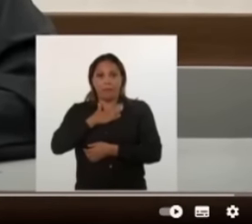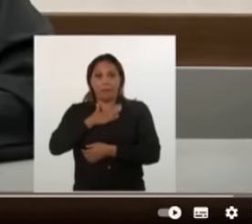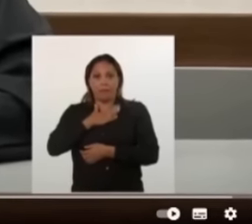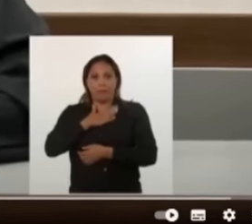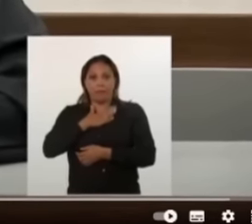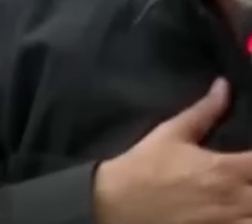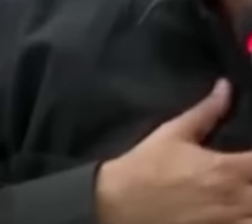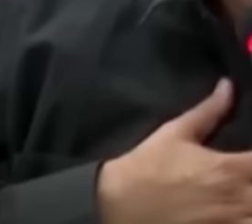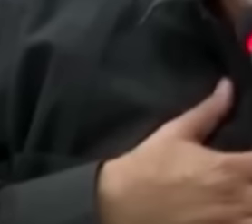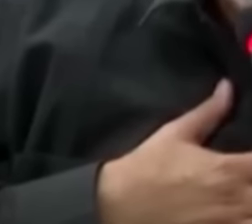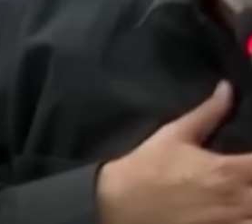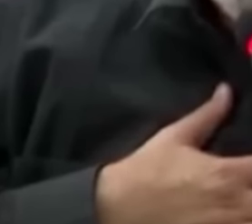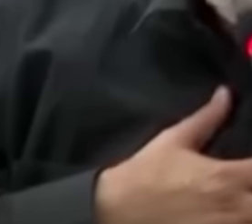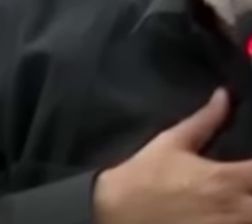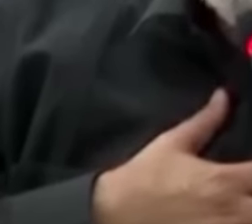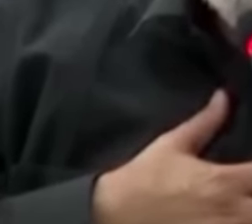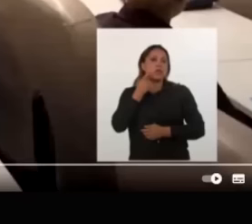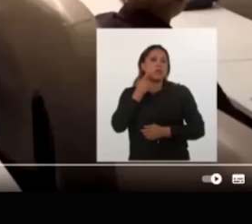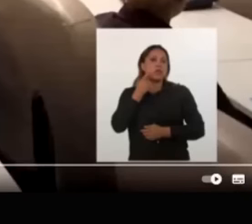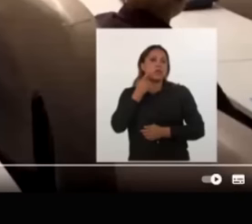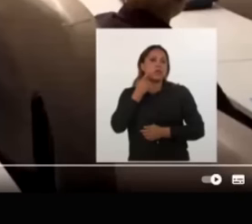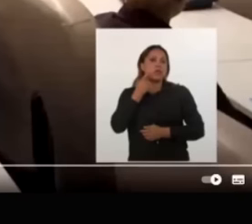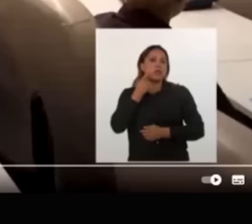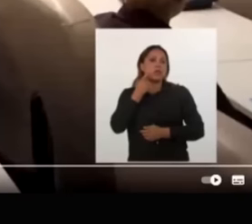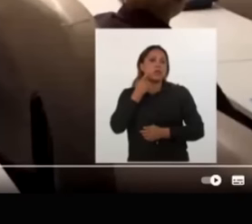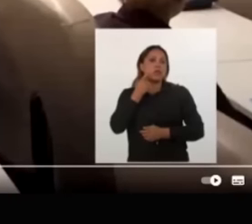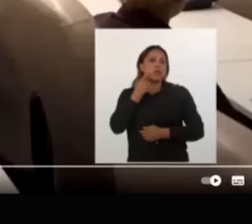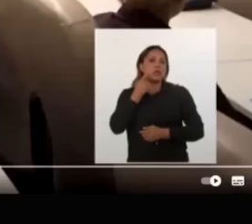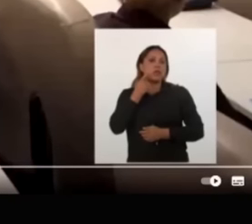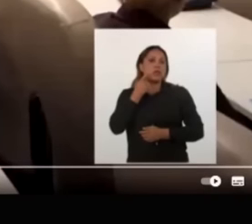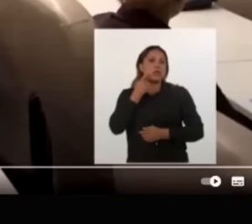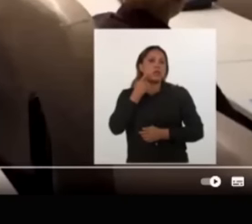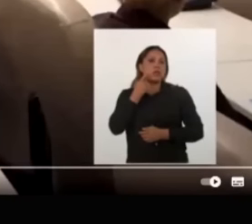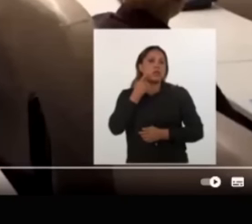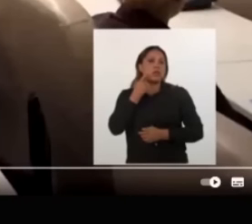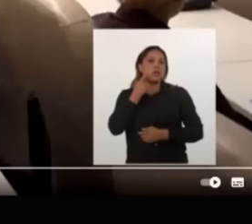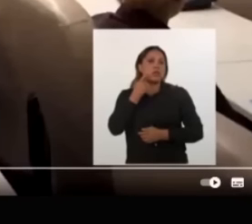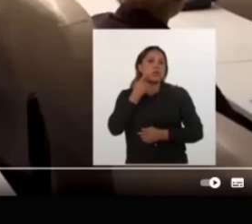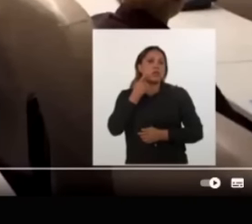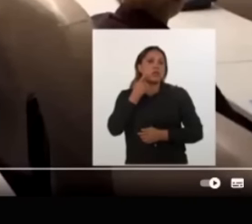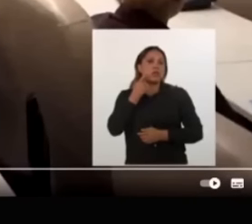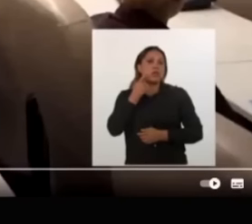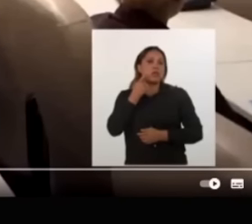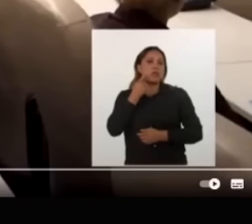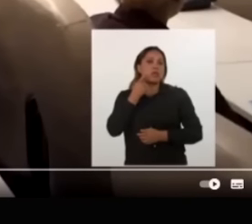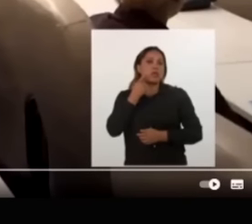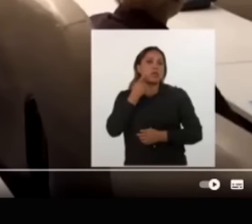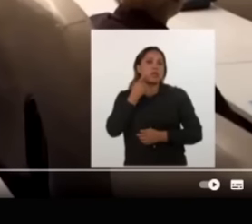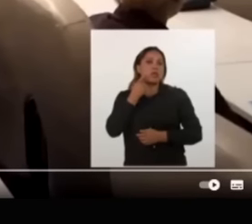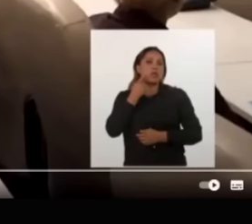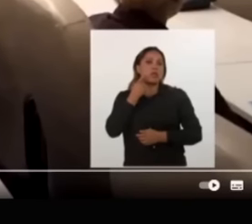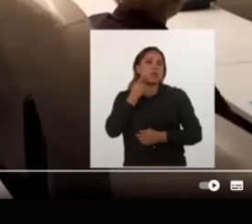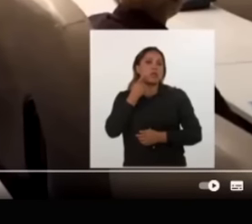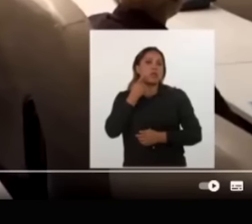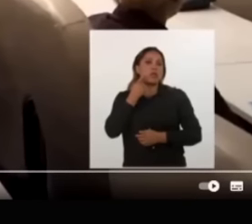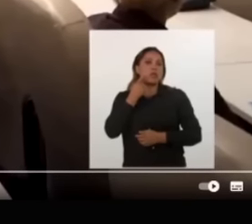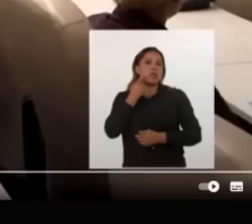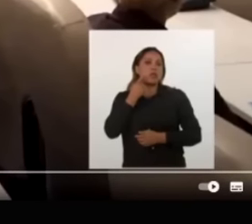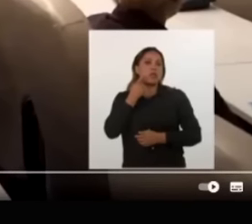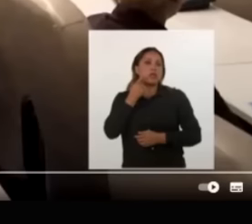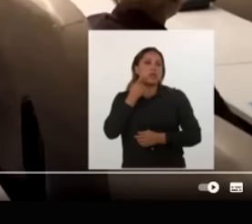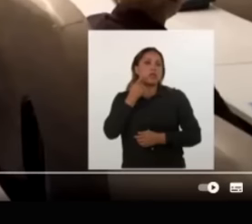quien echarle la culpa y no es así como lo ve el pueblo el pueblo se hace daño y el pueblo no lo ve así el pueblo tiene se hace idea